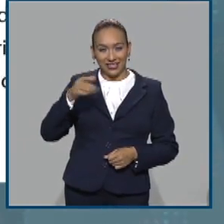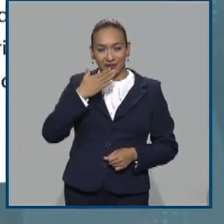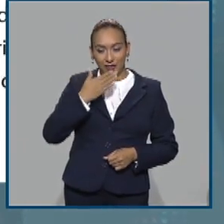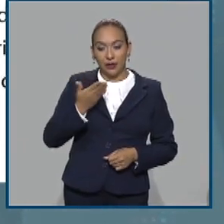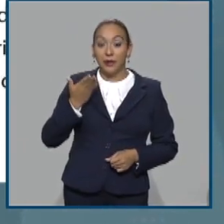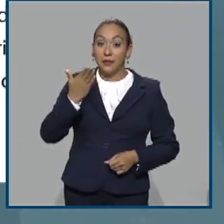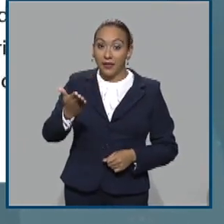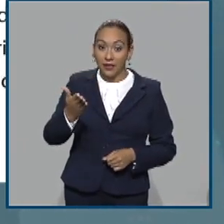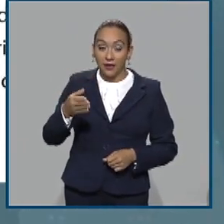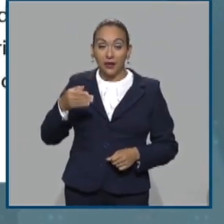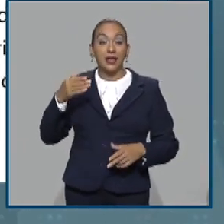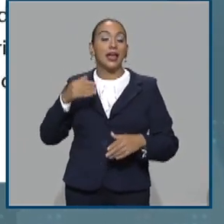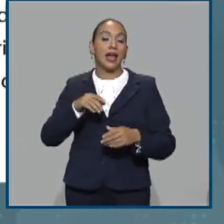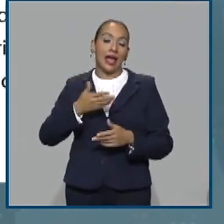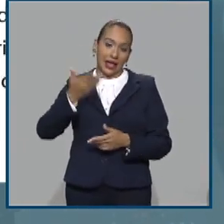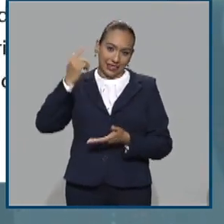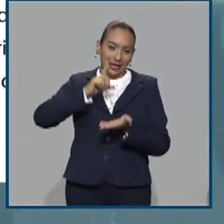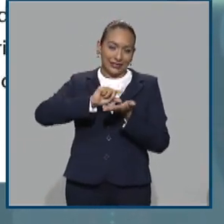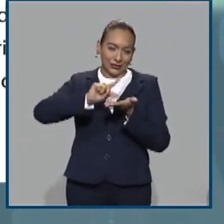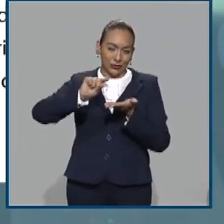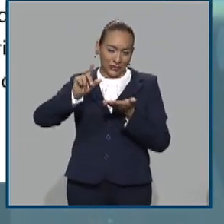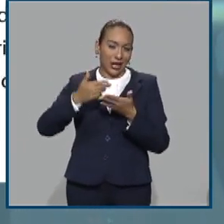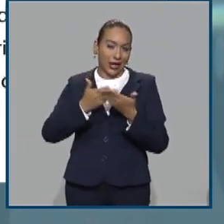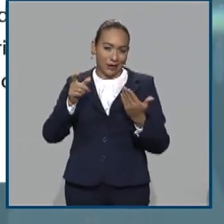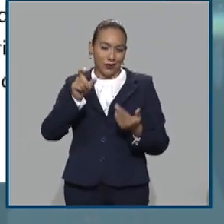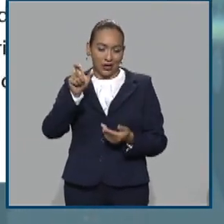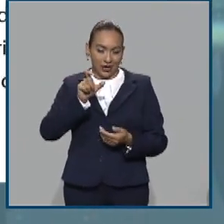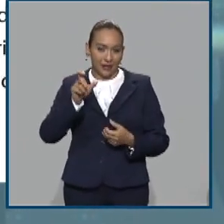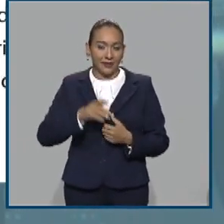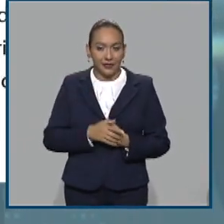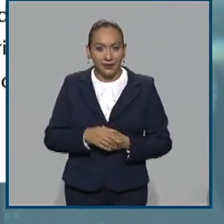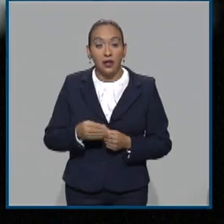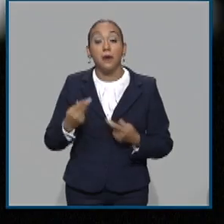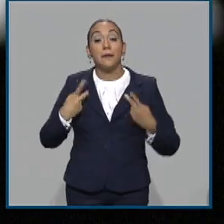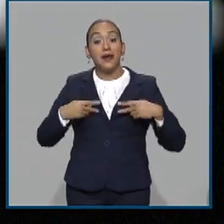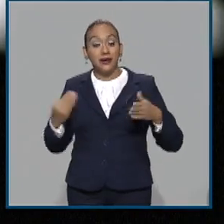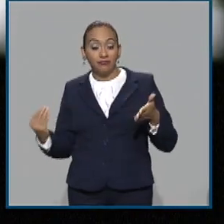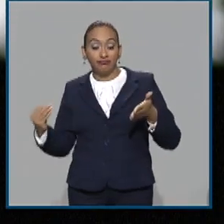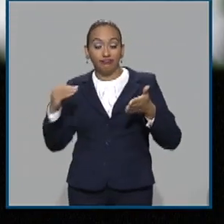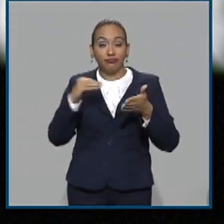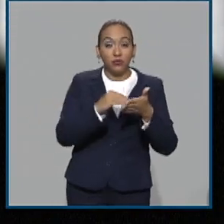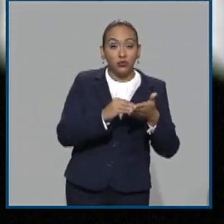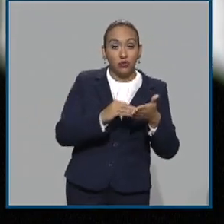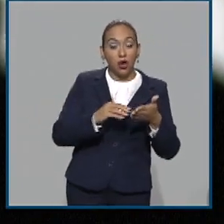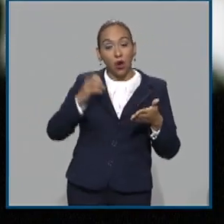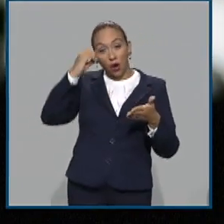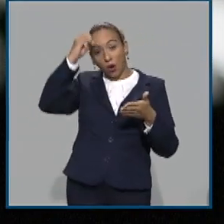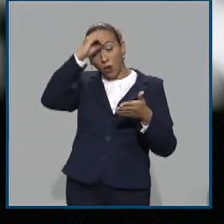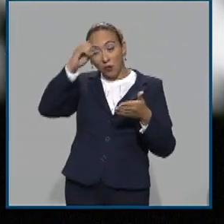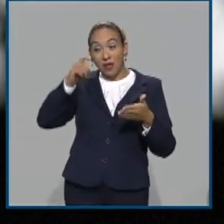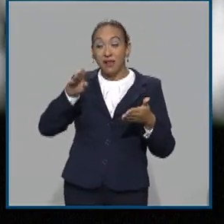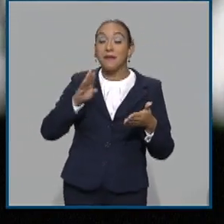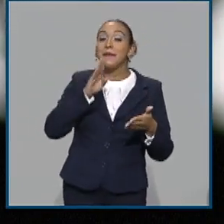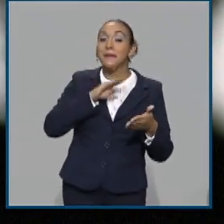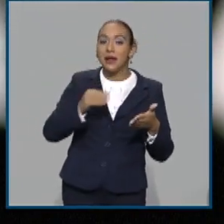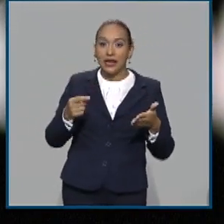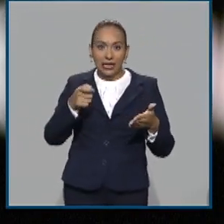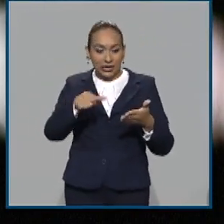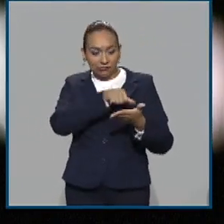de X, antes Twitter, a un usuario que publicó comentarios con críticas sobre su desempeño. Así lo